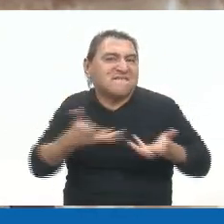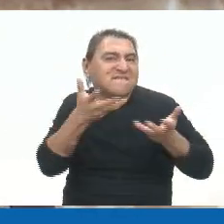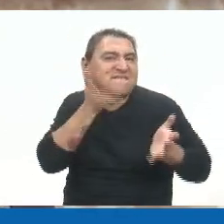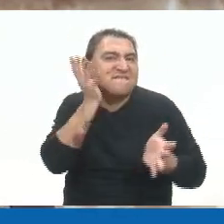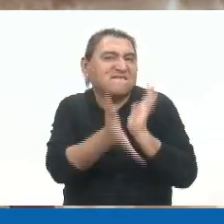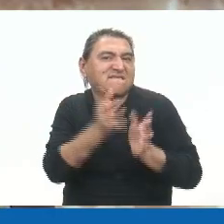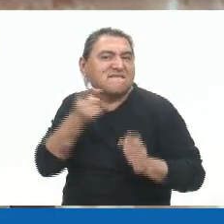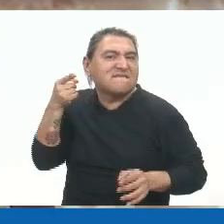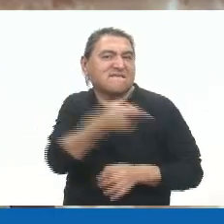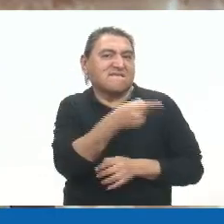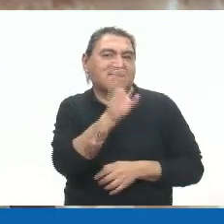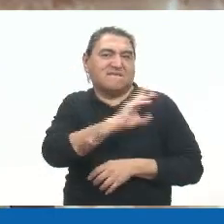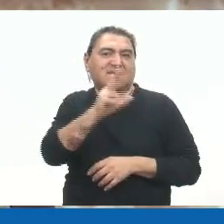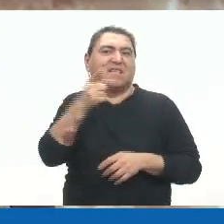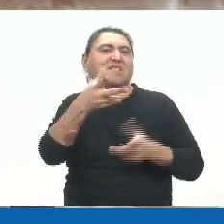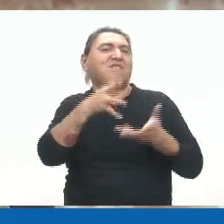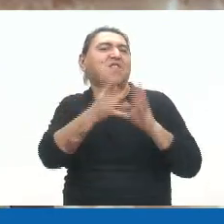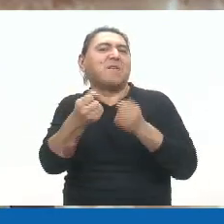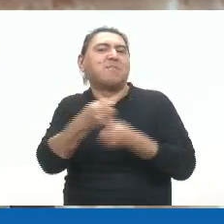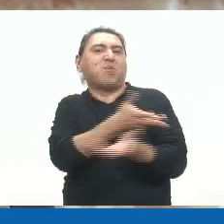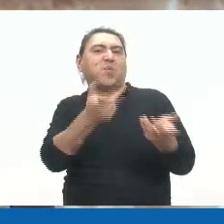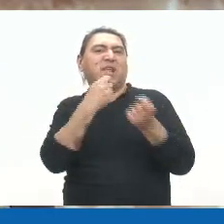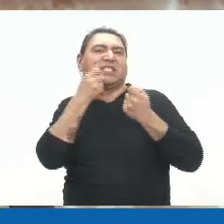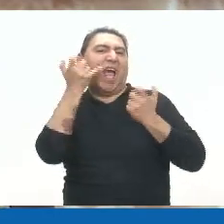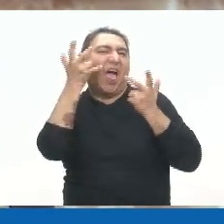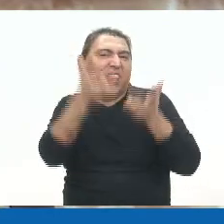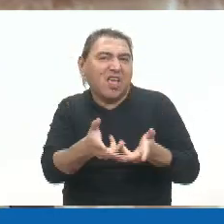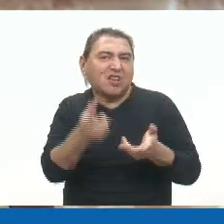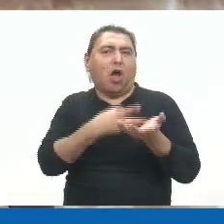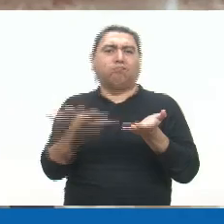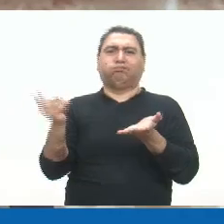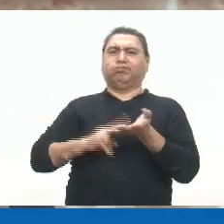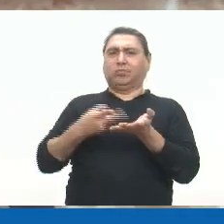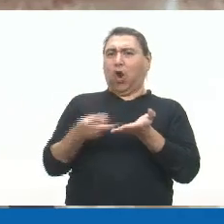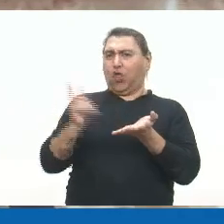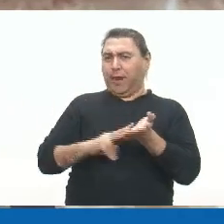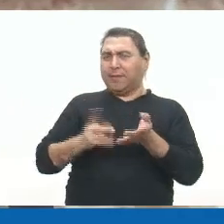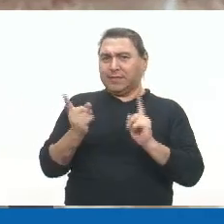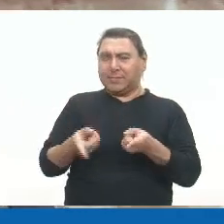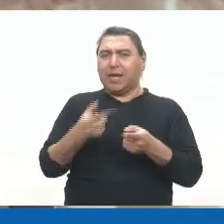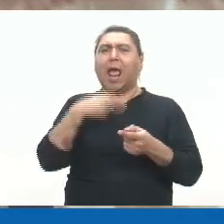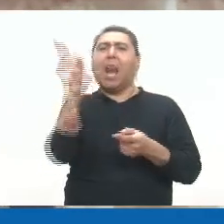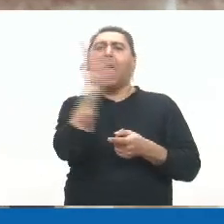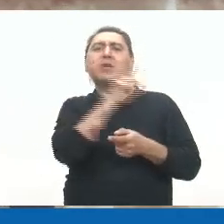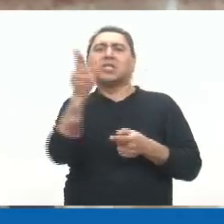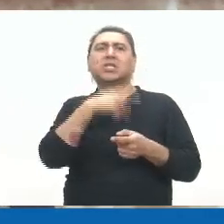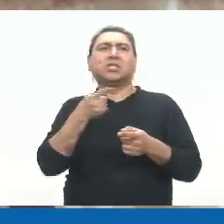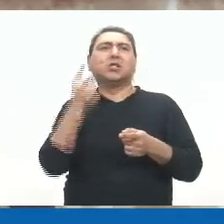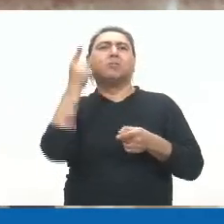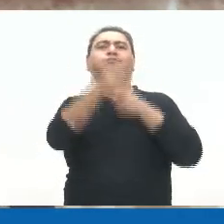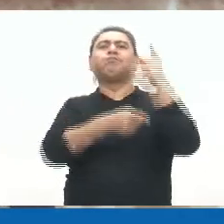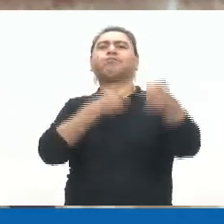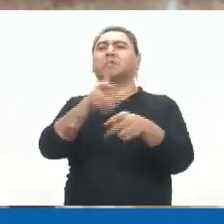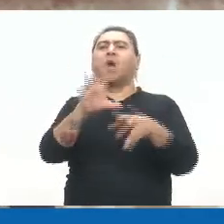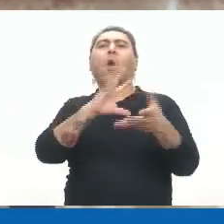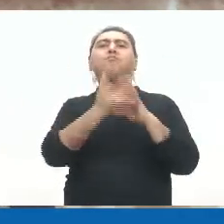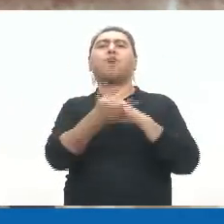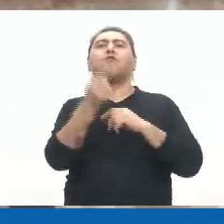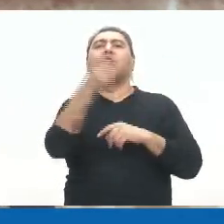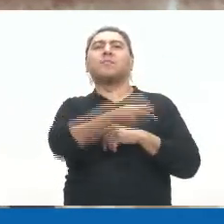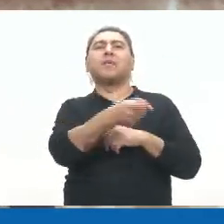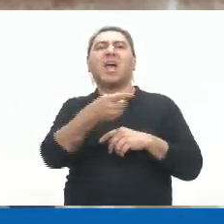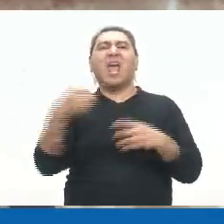públicamente ya lo dijo y lo voy a volver a repetir a las mujeres nos señaló públicamente como